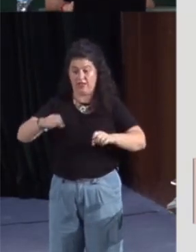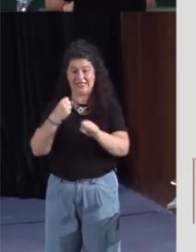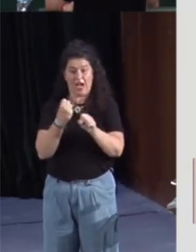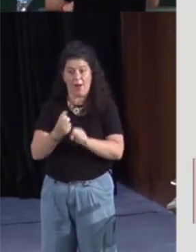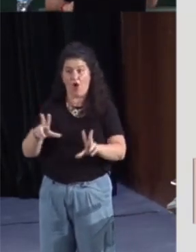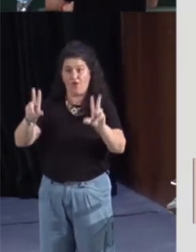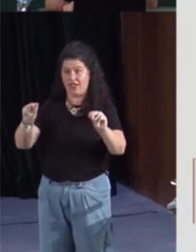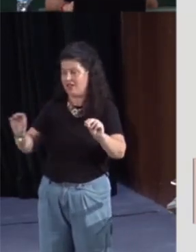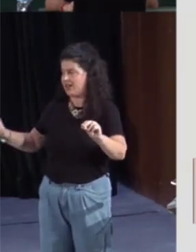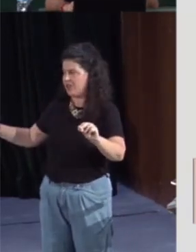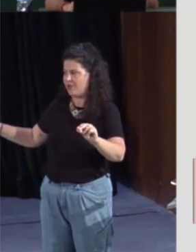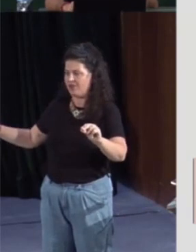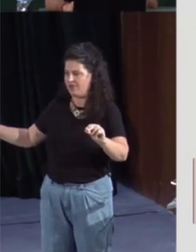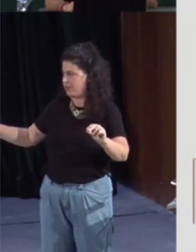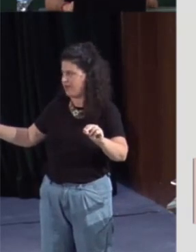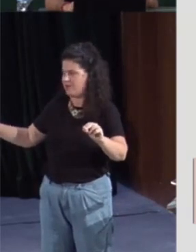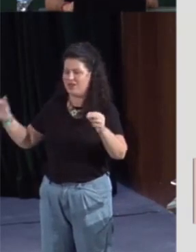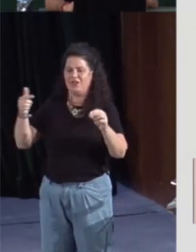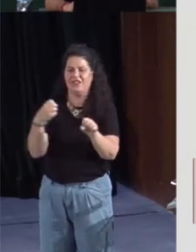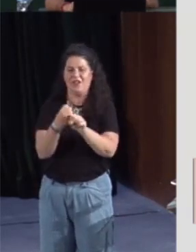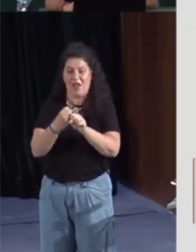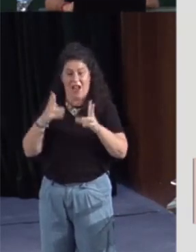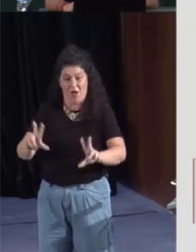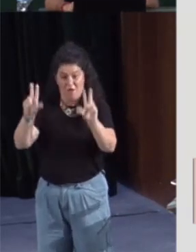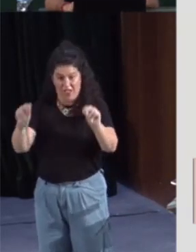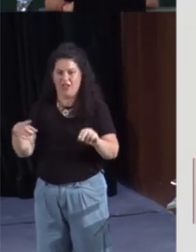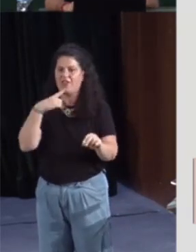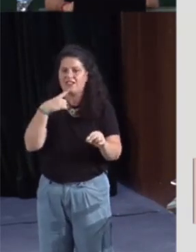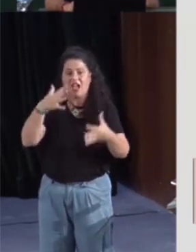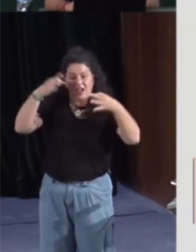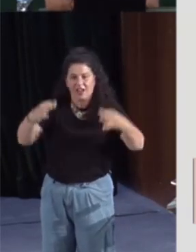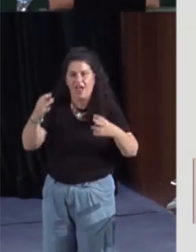textos de notas de cata las metáforas, ¿no? Perdón.